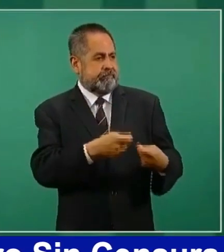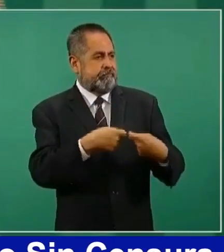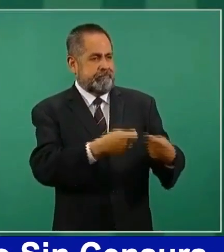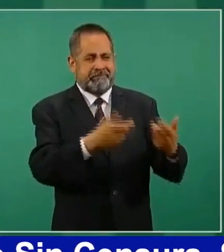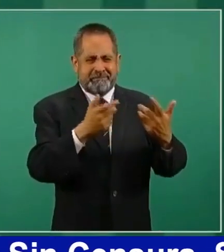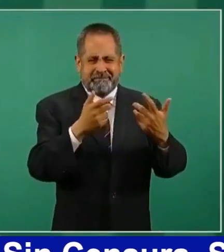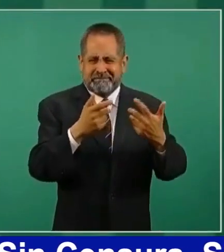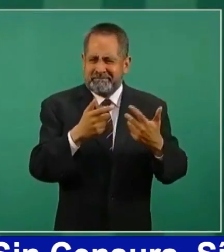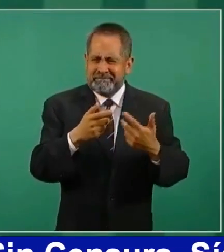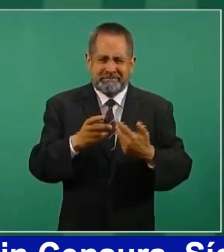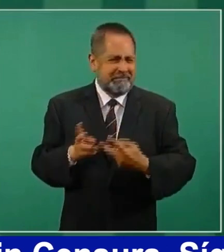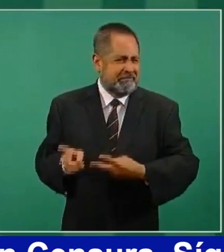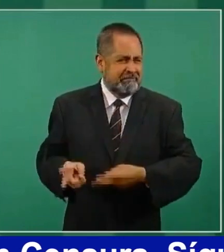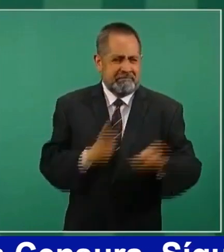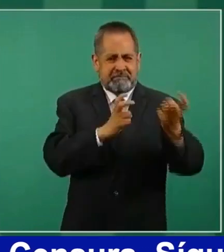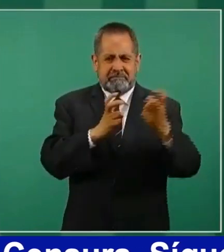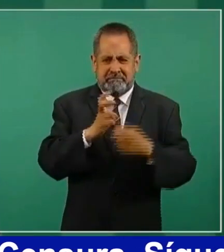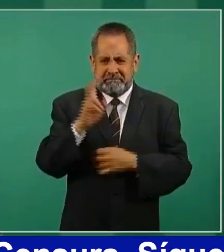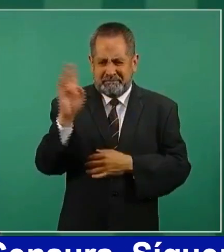Un gran saqueo.